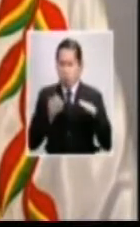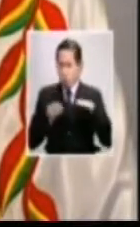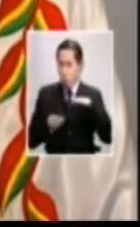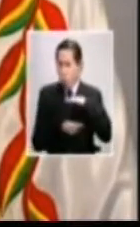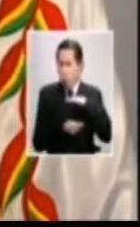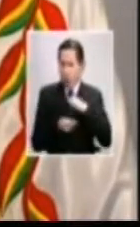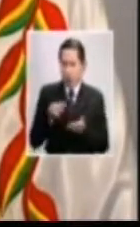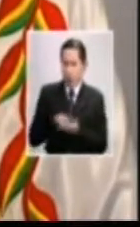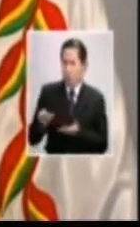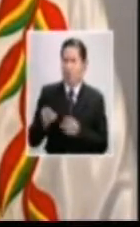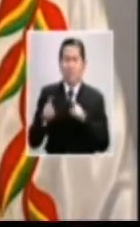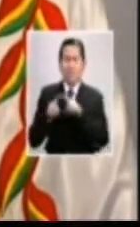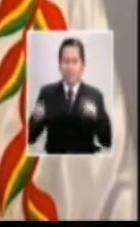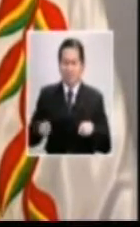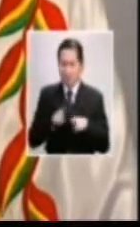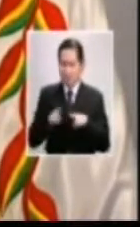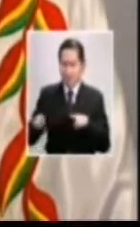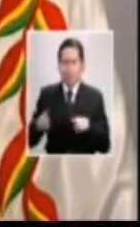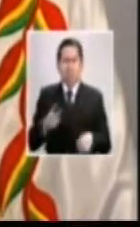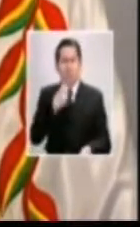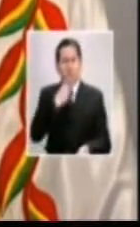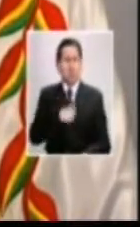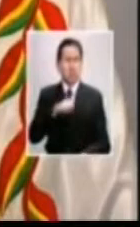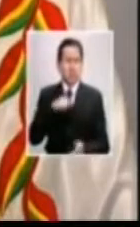de fijar las elecciones para el próximo 6